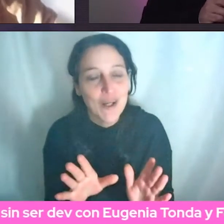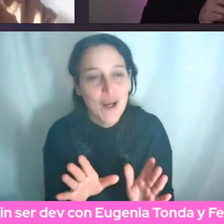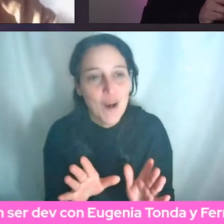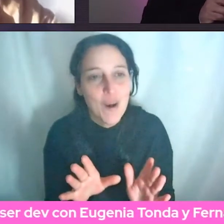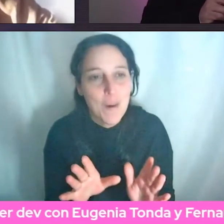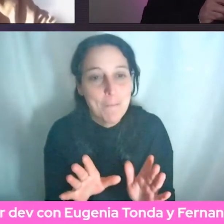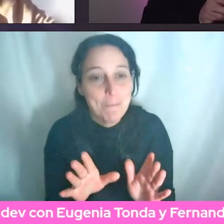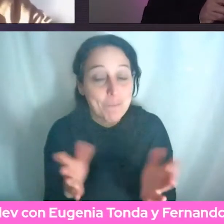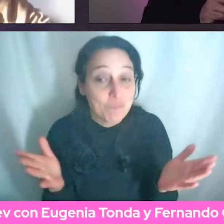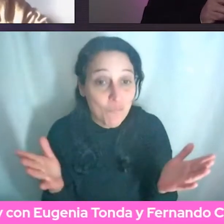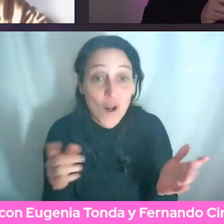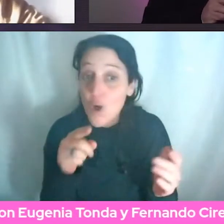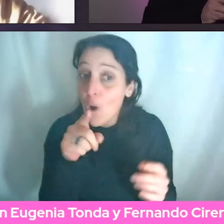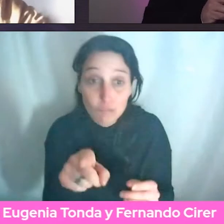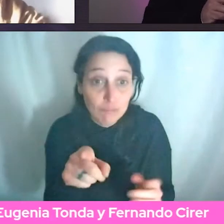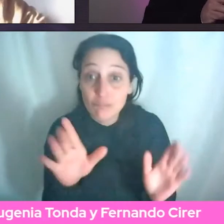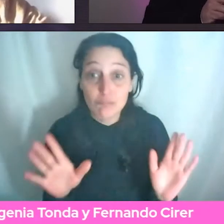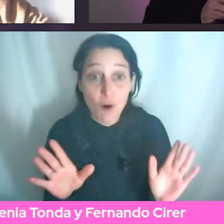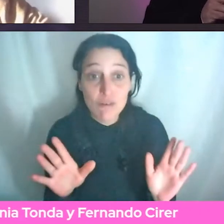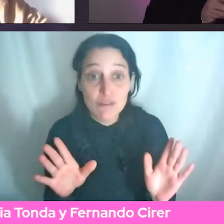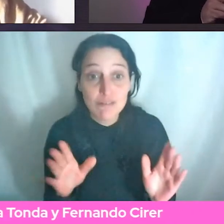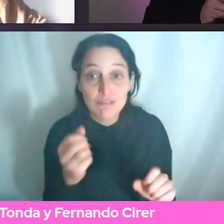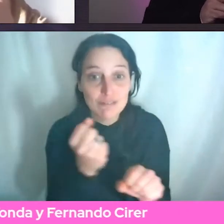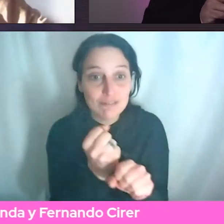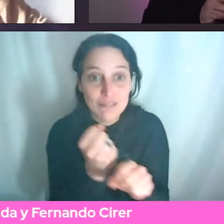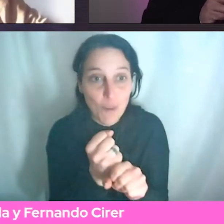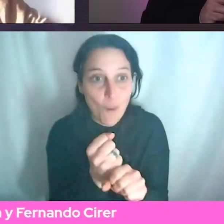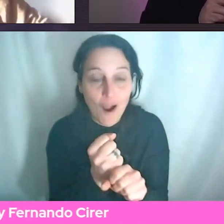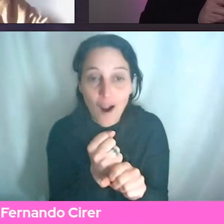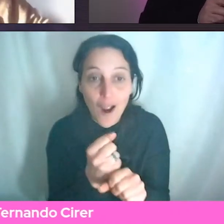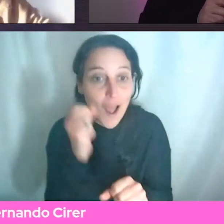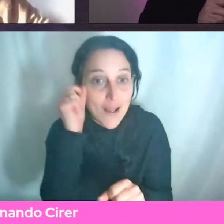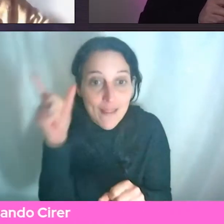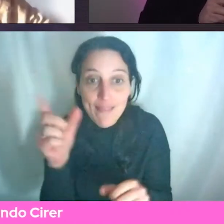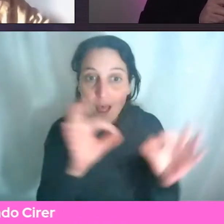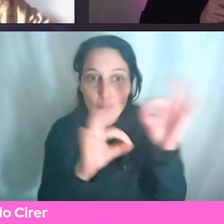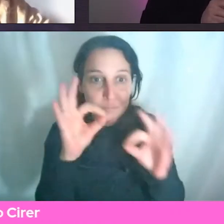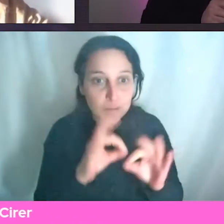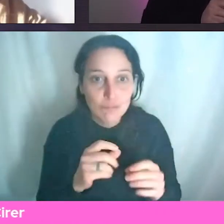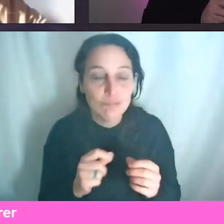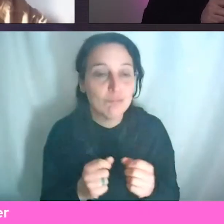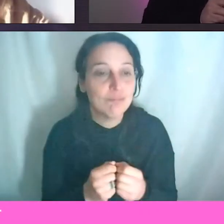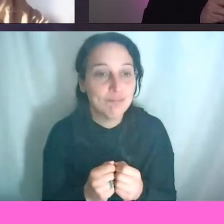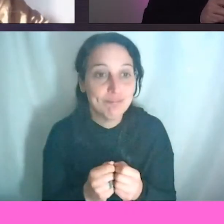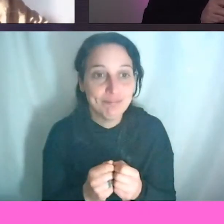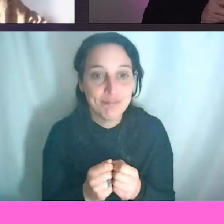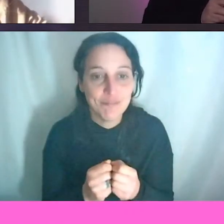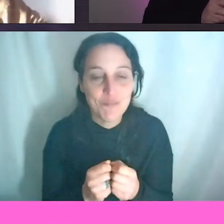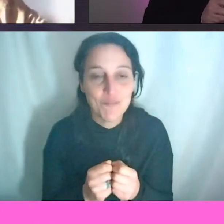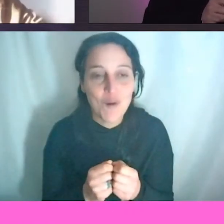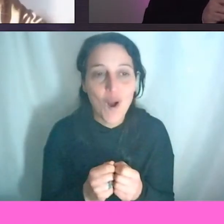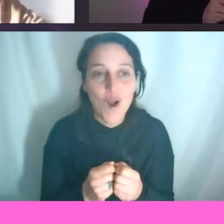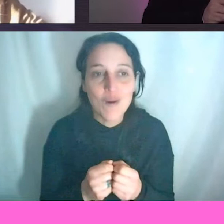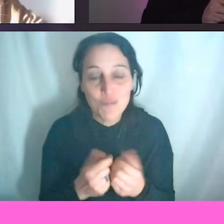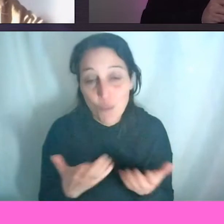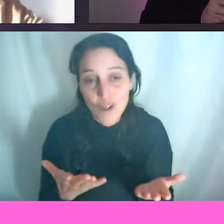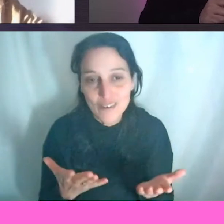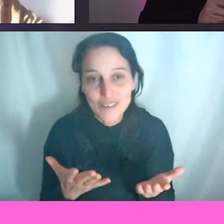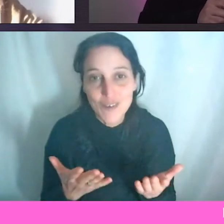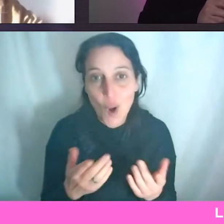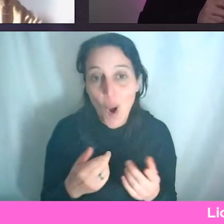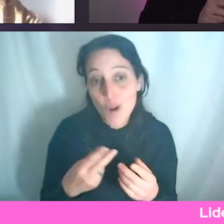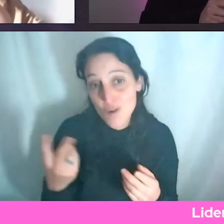implementarlo. Justamente eso es lo que buscamos en nuestras egresadas. Y, bueno, iniciativas como Wingu, podemos armar algún tipo de estrategia